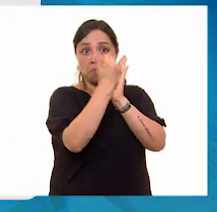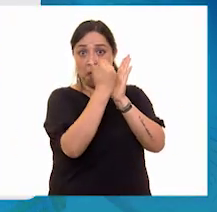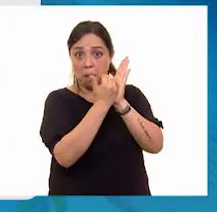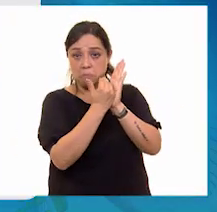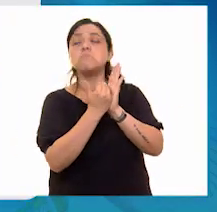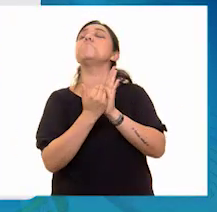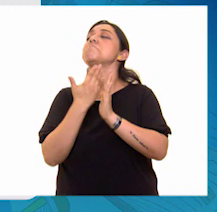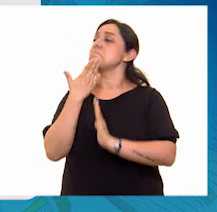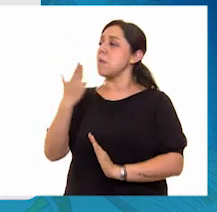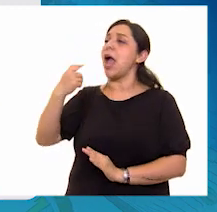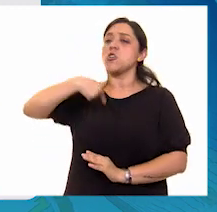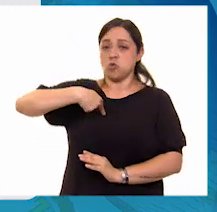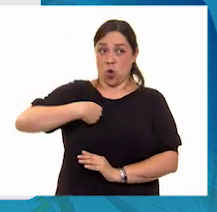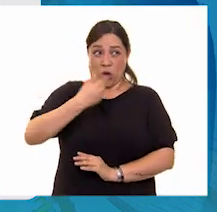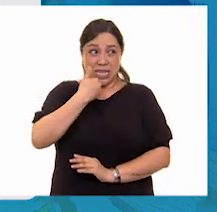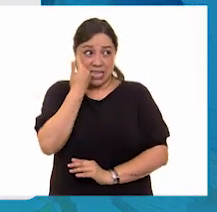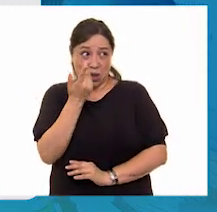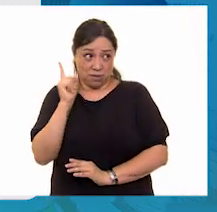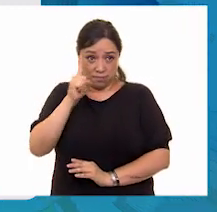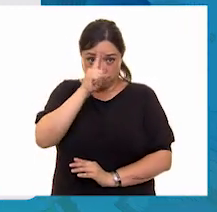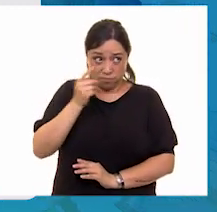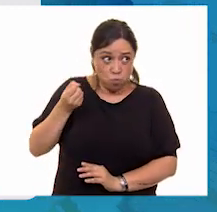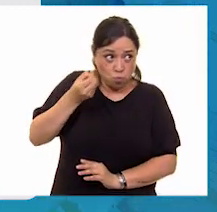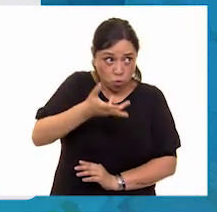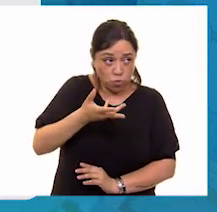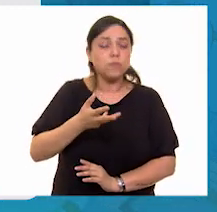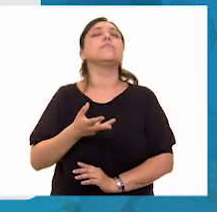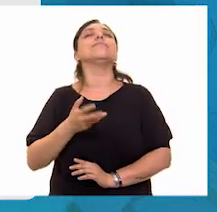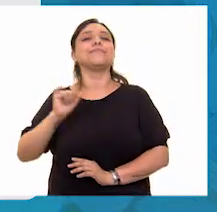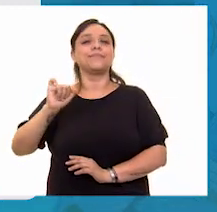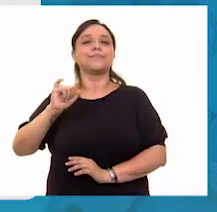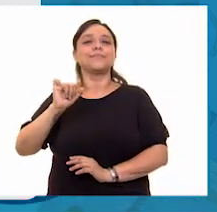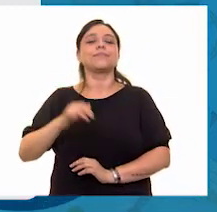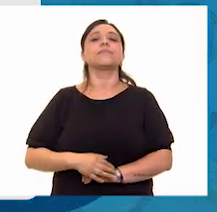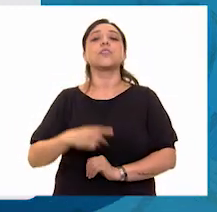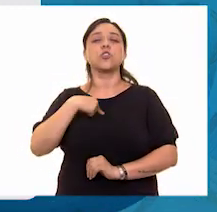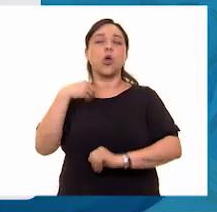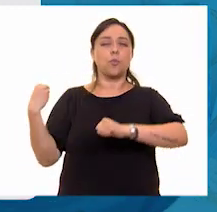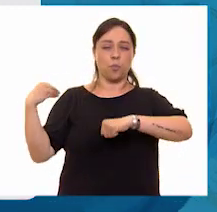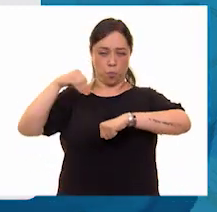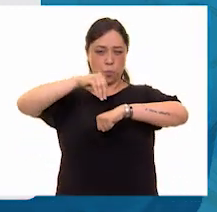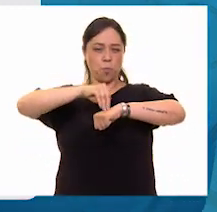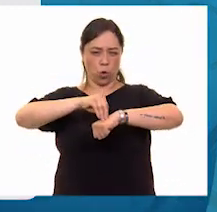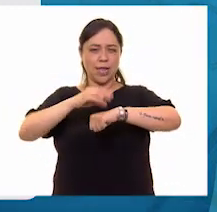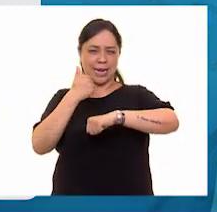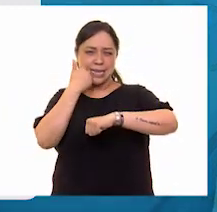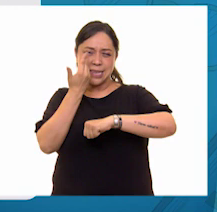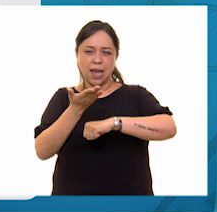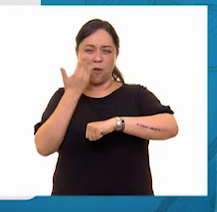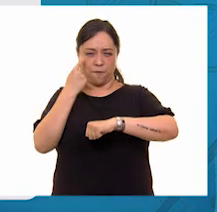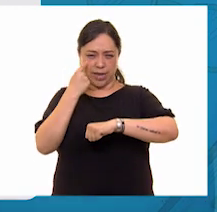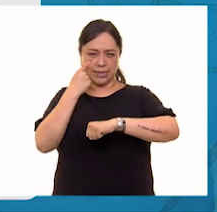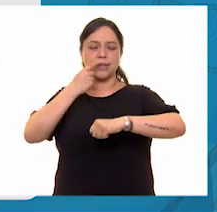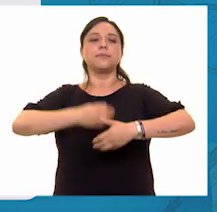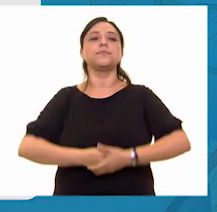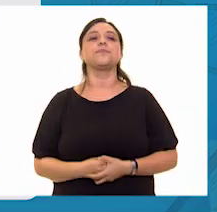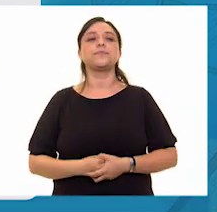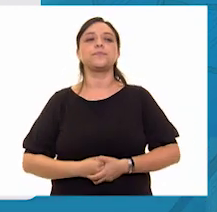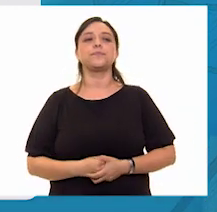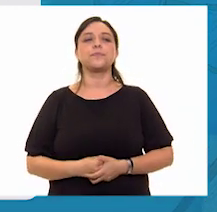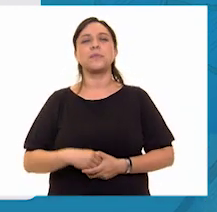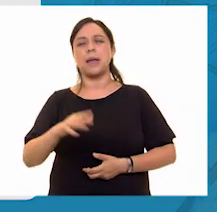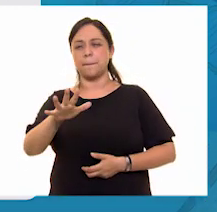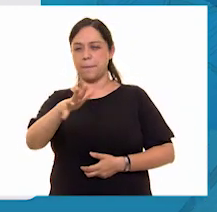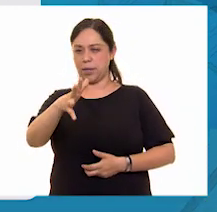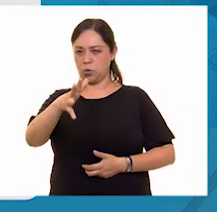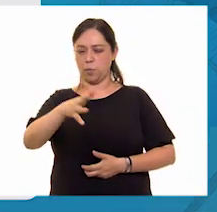un párrafo, ¿les parece? Sí. A ver, quiero incorporar los otros datos que ya tenemos. Sería algo